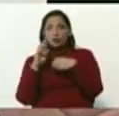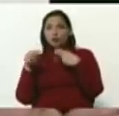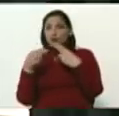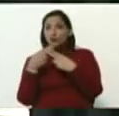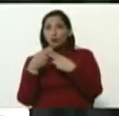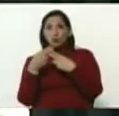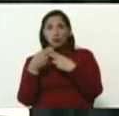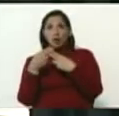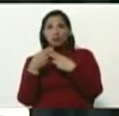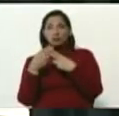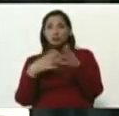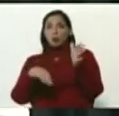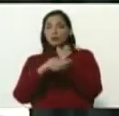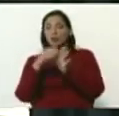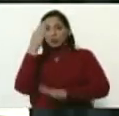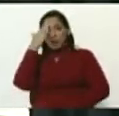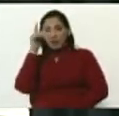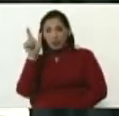volvieron a saber de ella.